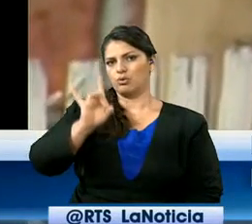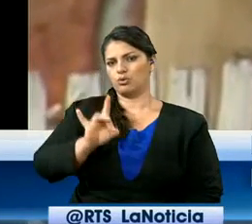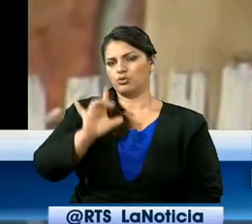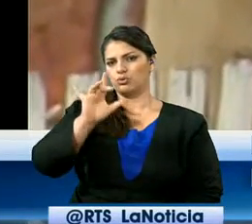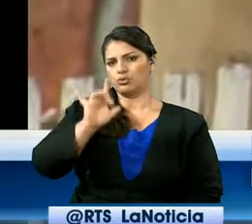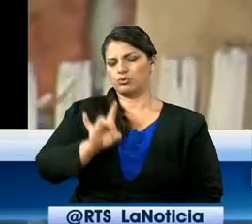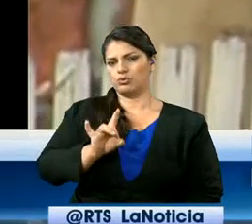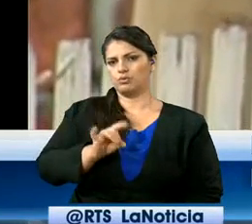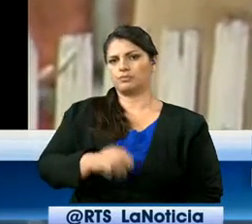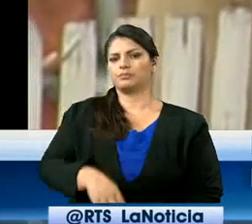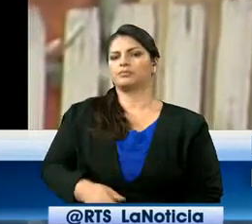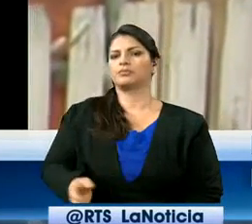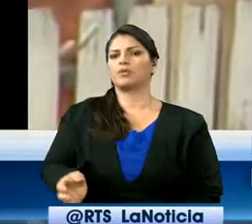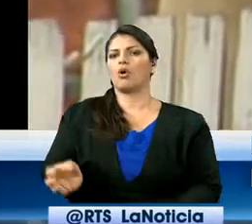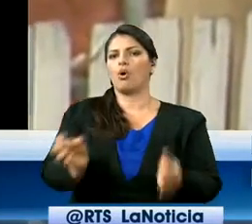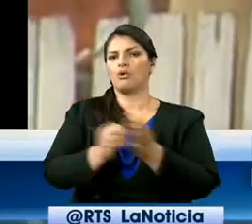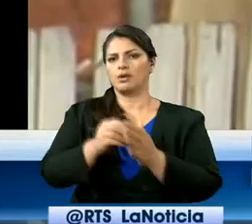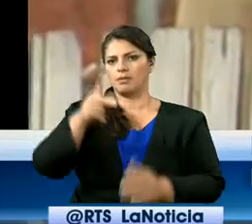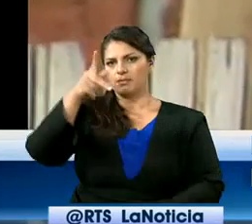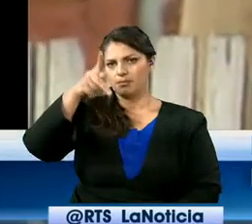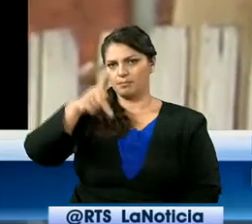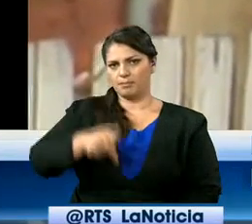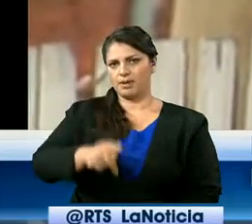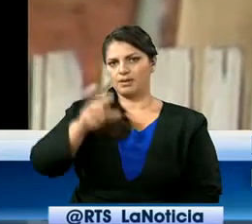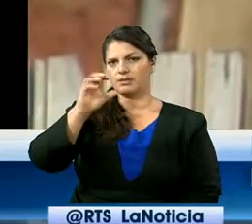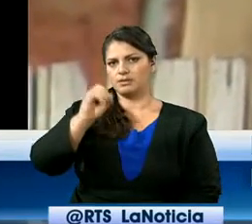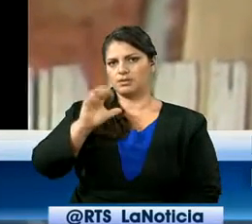P099788, P de papá,